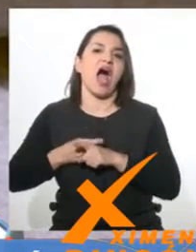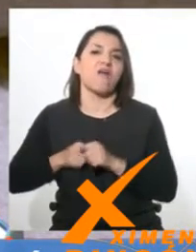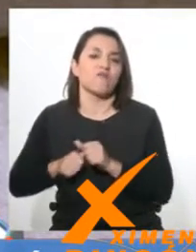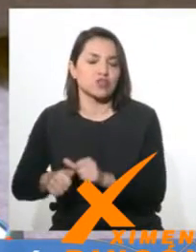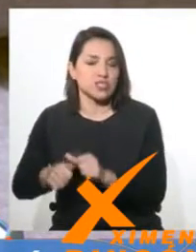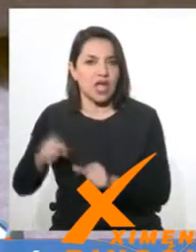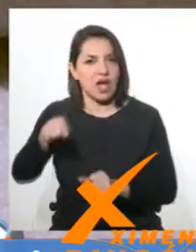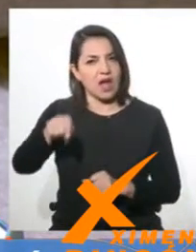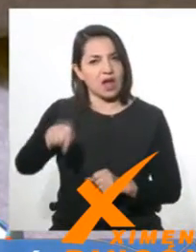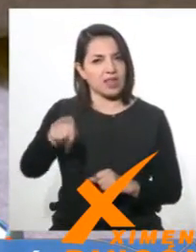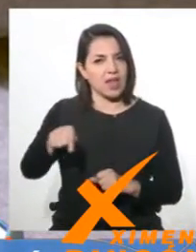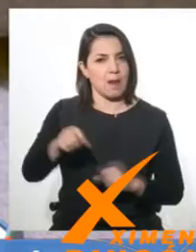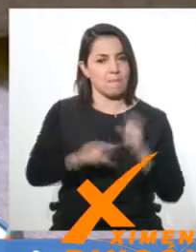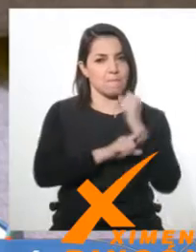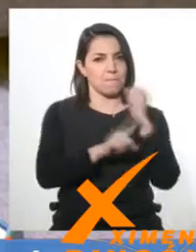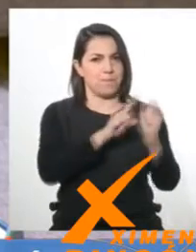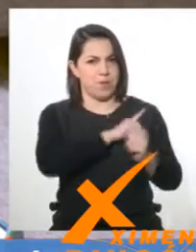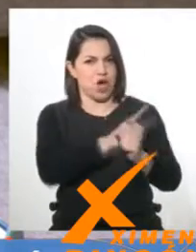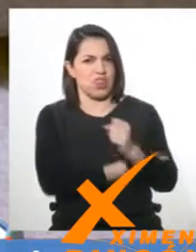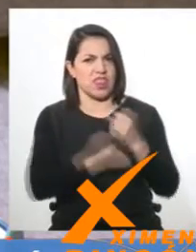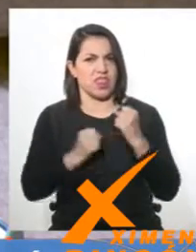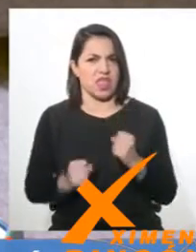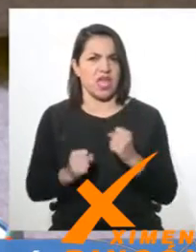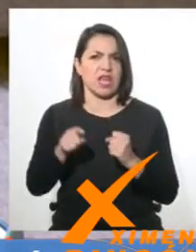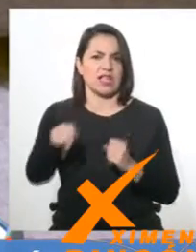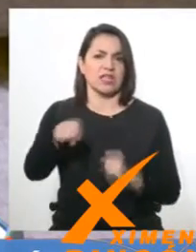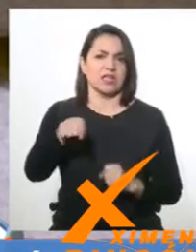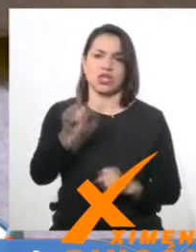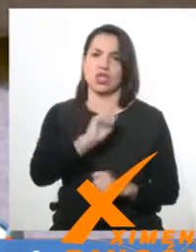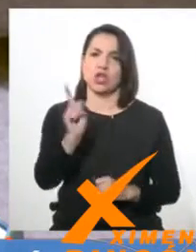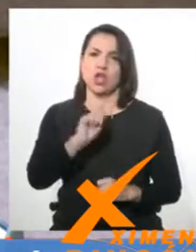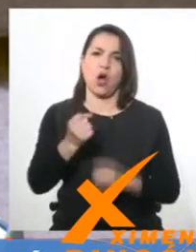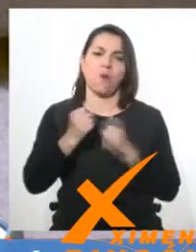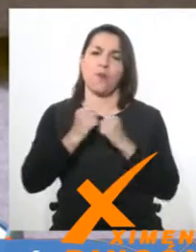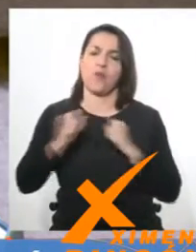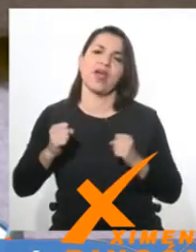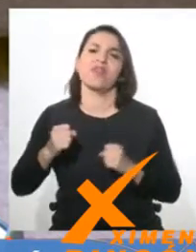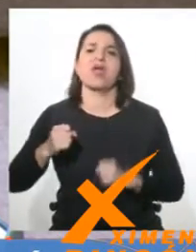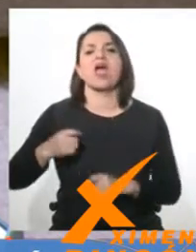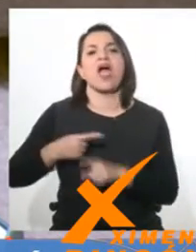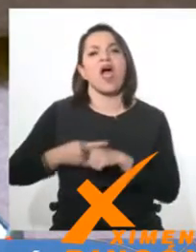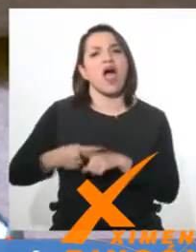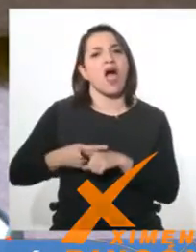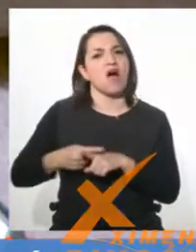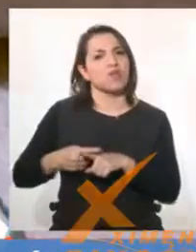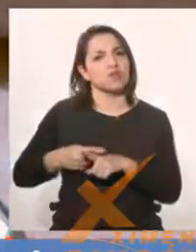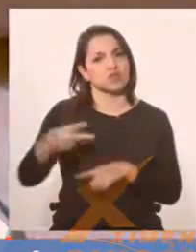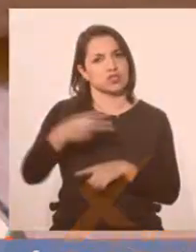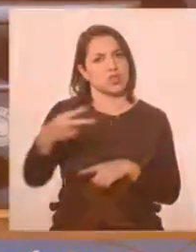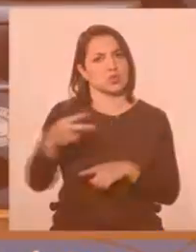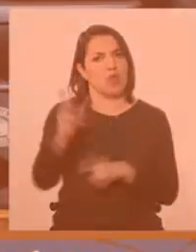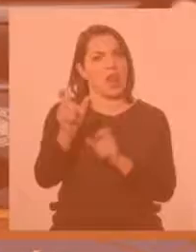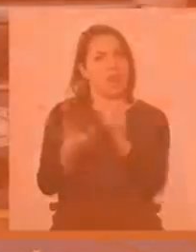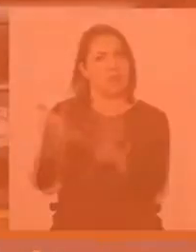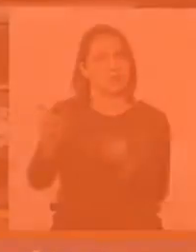las mujeres. Por eso voto entusiastamente a favor con las enmiendas que se le ha hecho en la discusión particular a este proyecto.